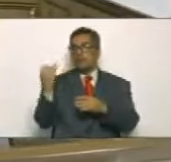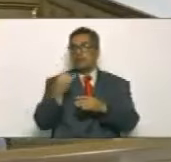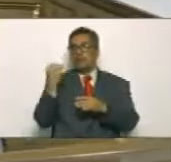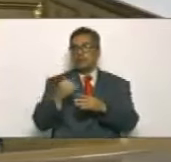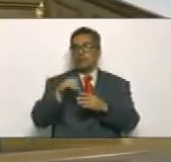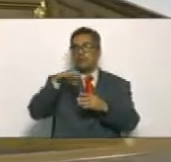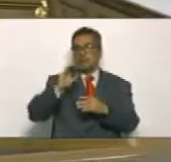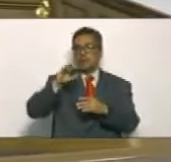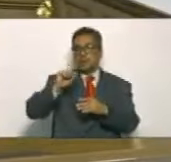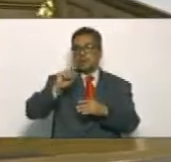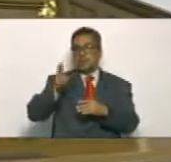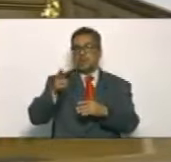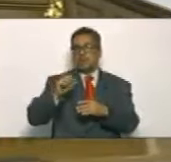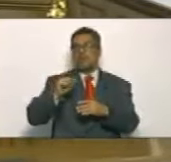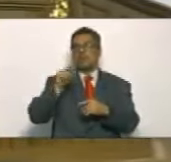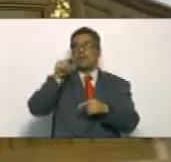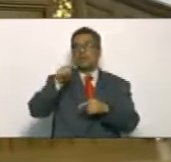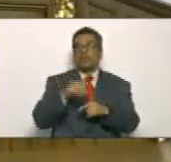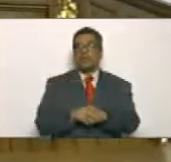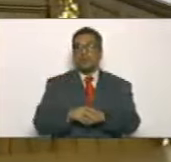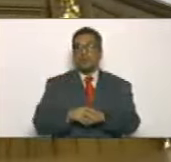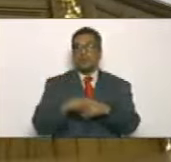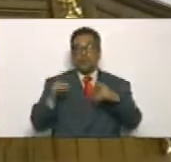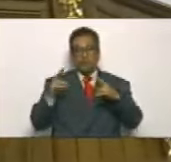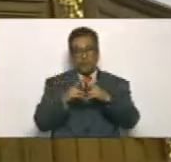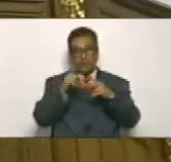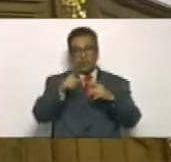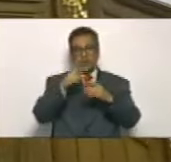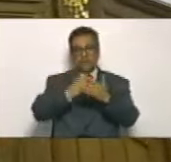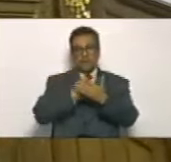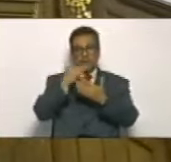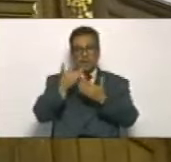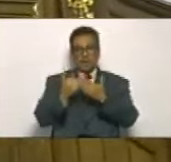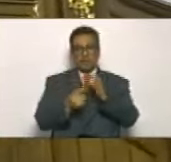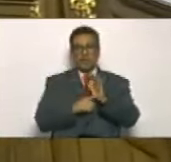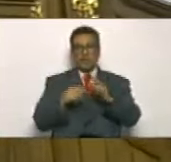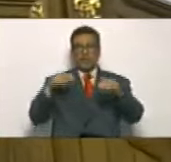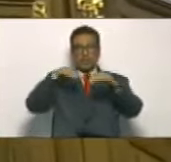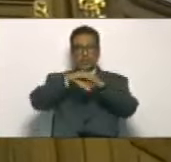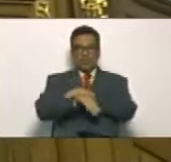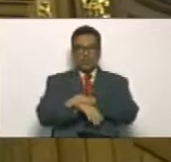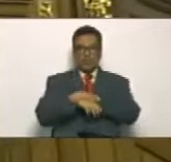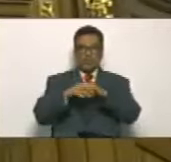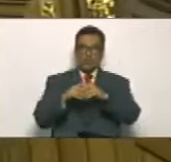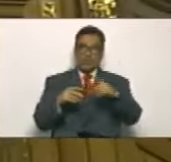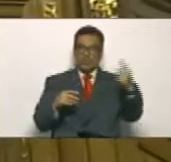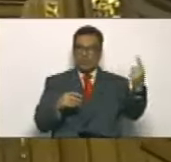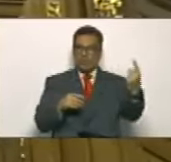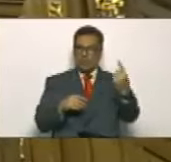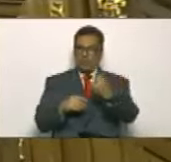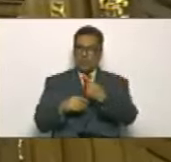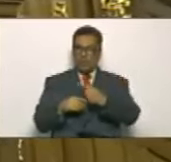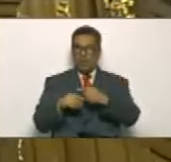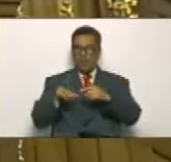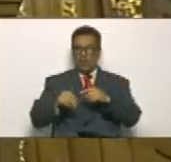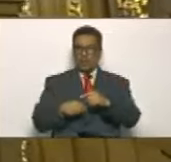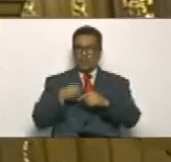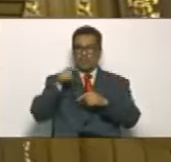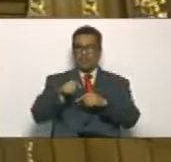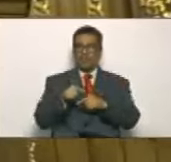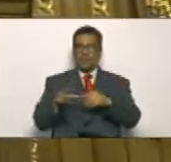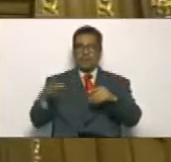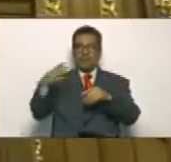de Chacachacare. Desde allá, pues se encontraron para planificar su entrada por el oriente para llegar